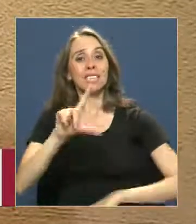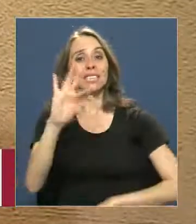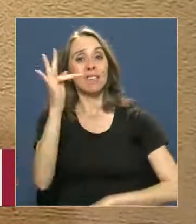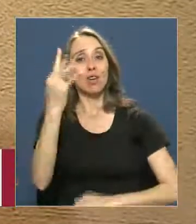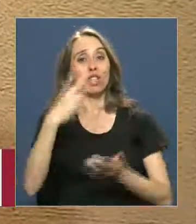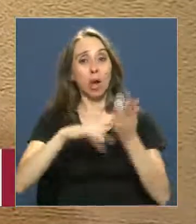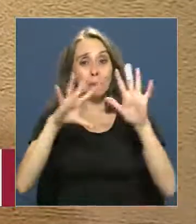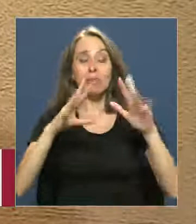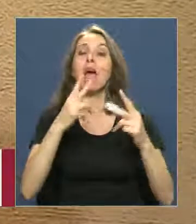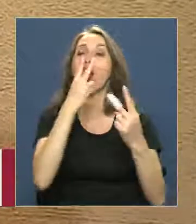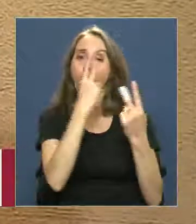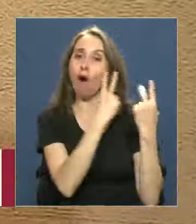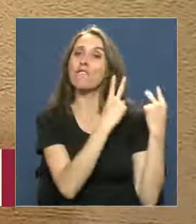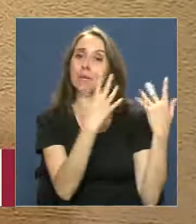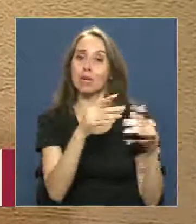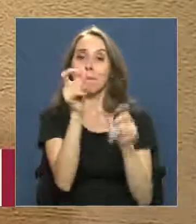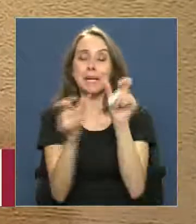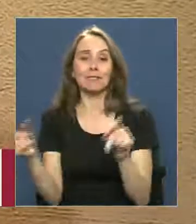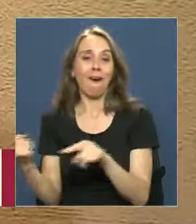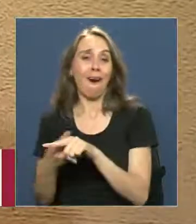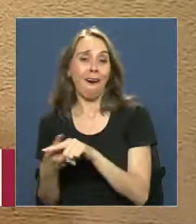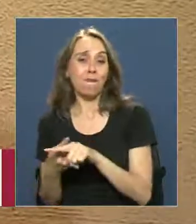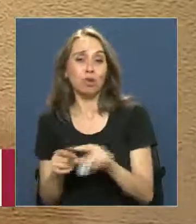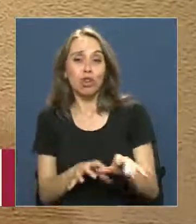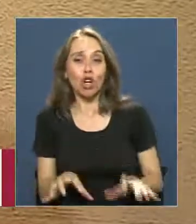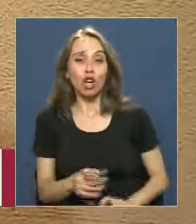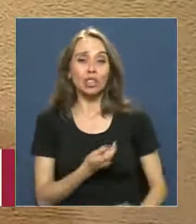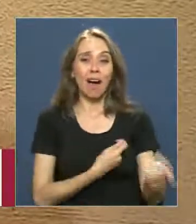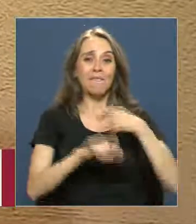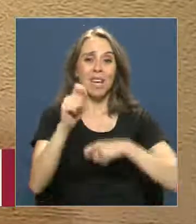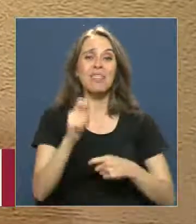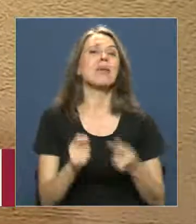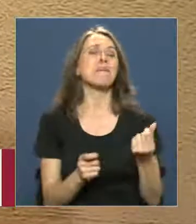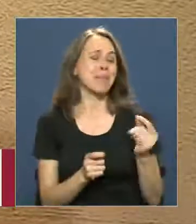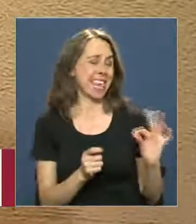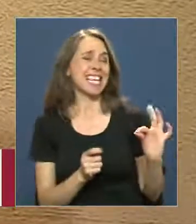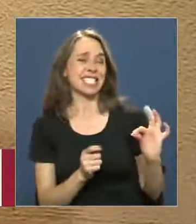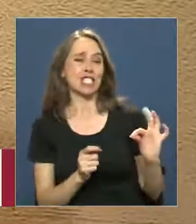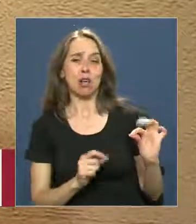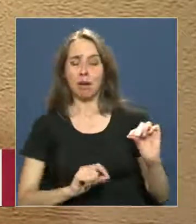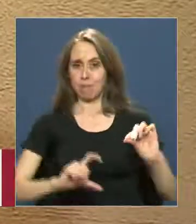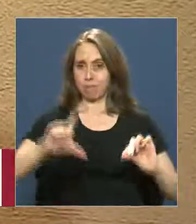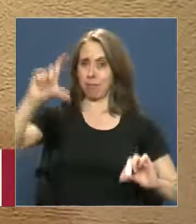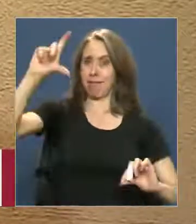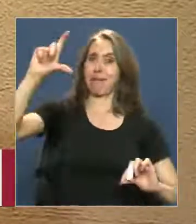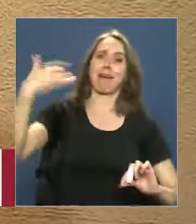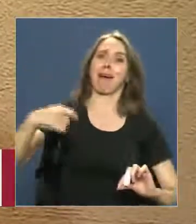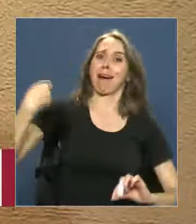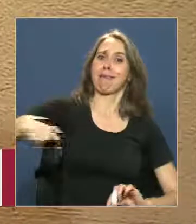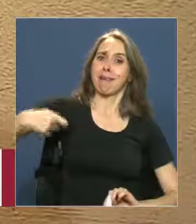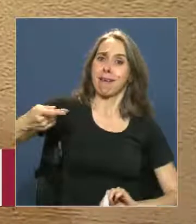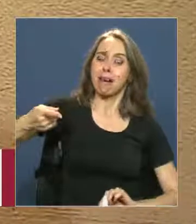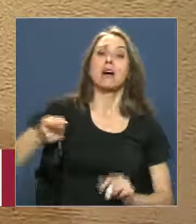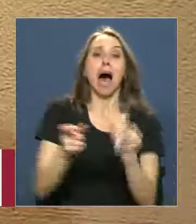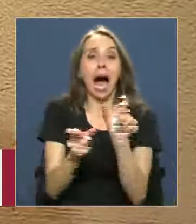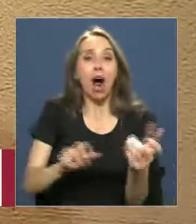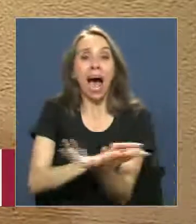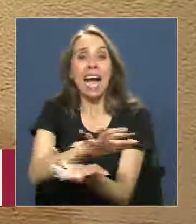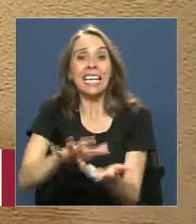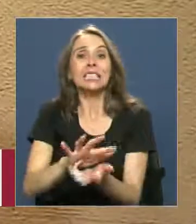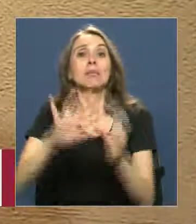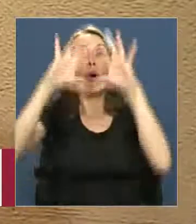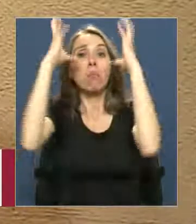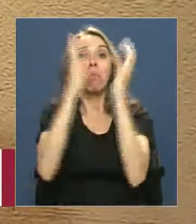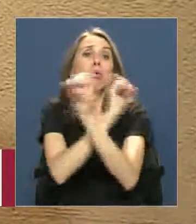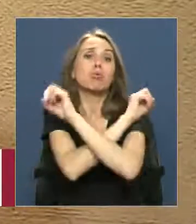febrero, donde habían escrupulosos que vendían sus productos a cifras muy altas. Hoy vemos que en un contexto de crisis provocada por una